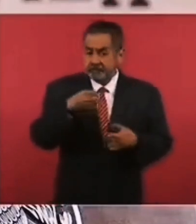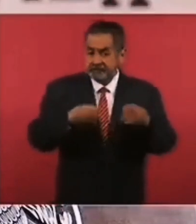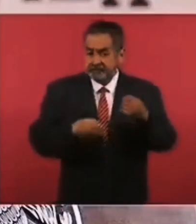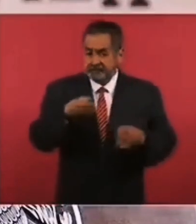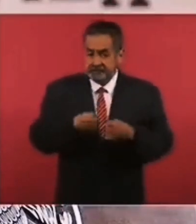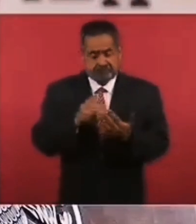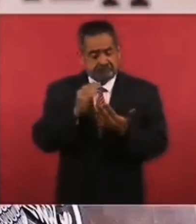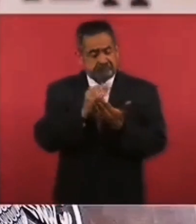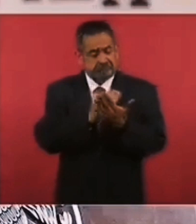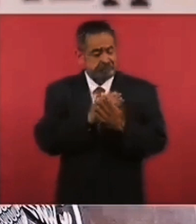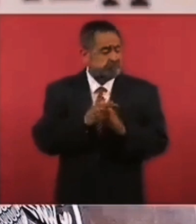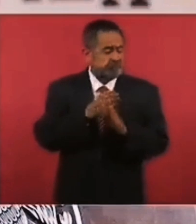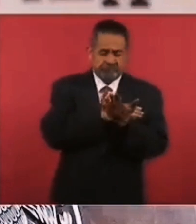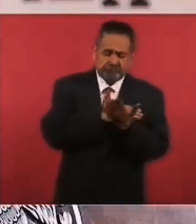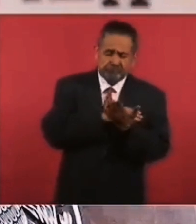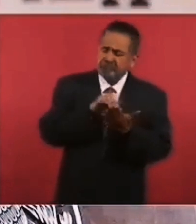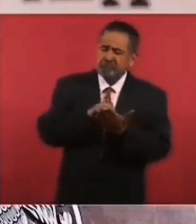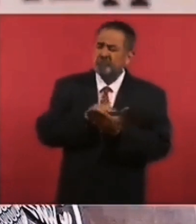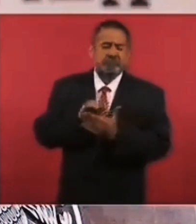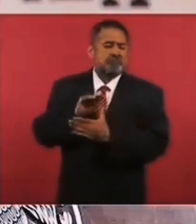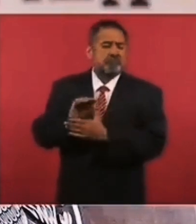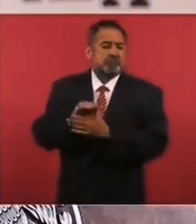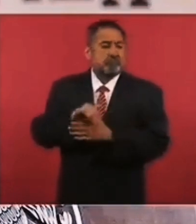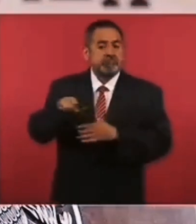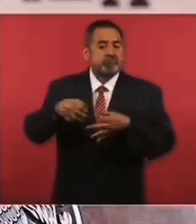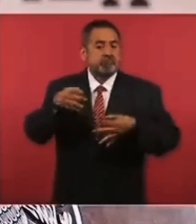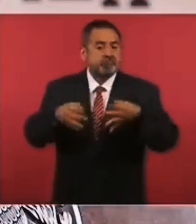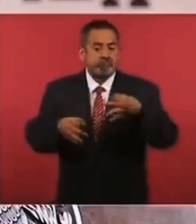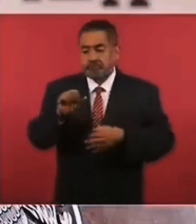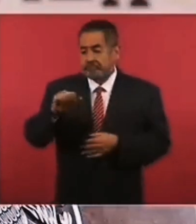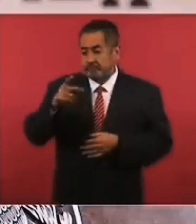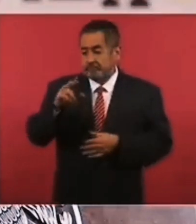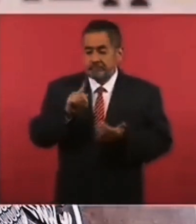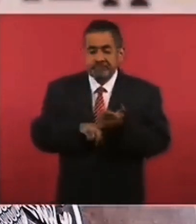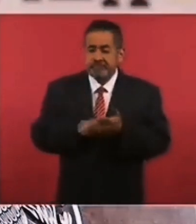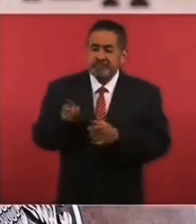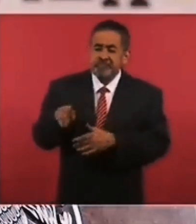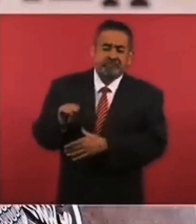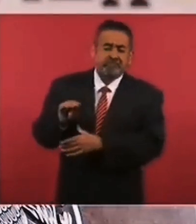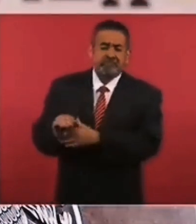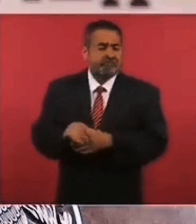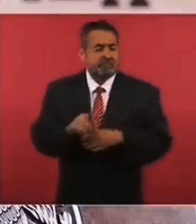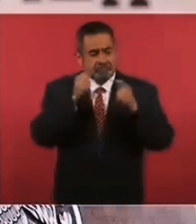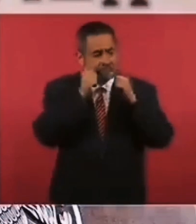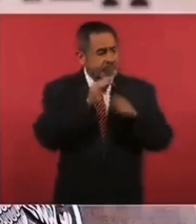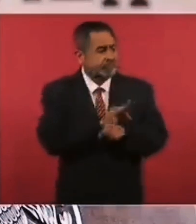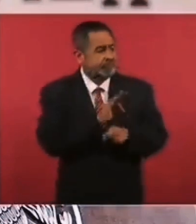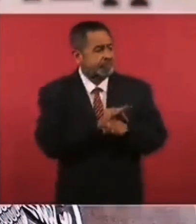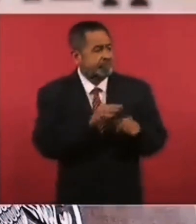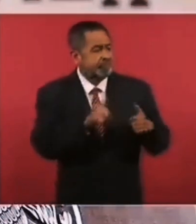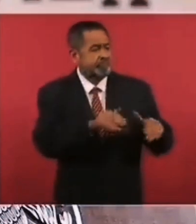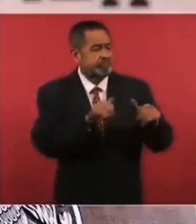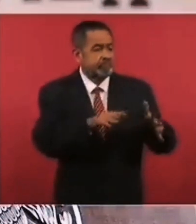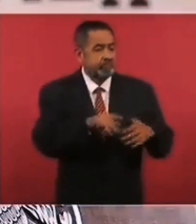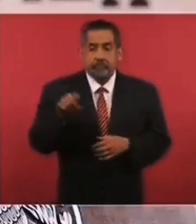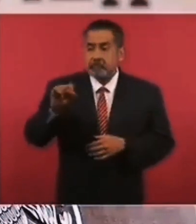criterios y resoluciones previas de los tribunales de amparo y de otros juzgados, incluso en contra de criterios de la